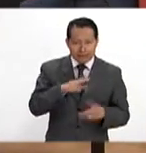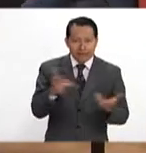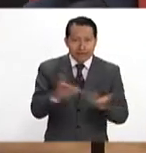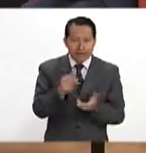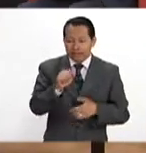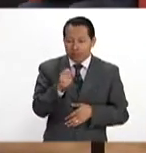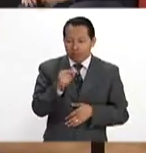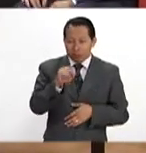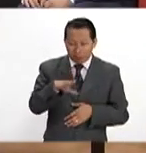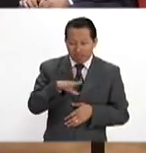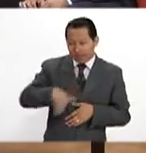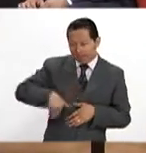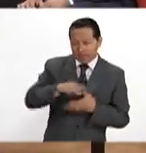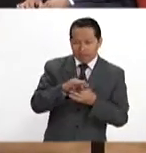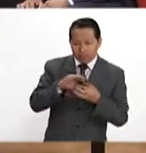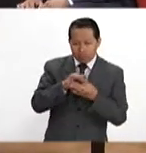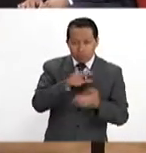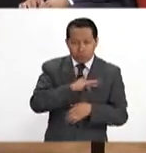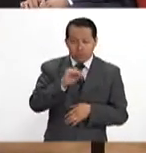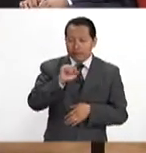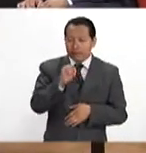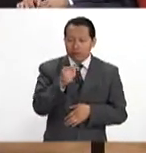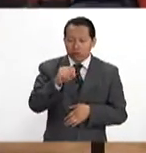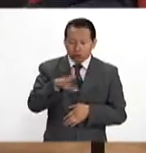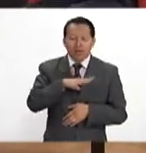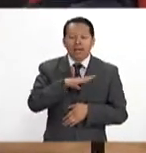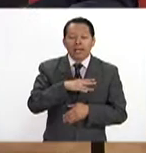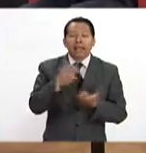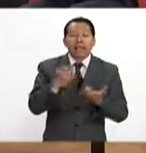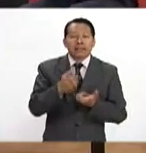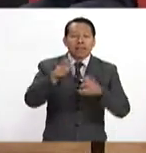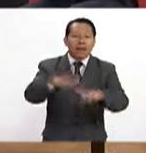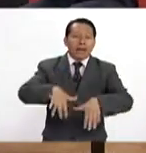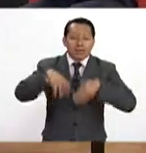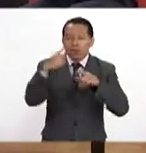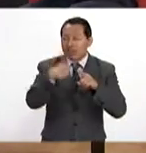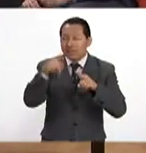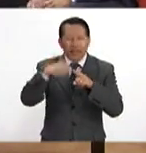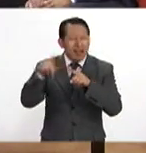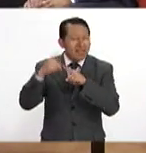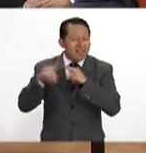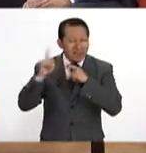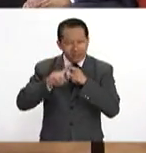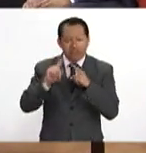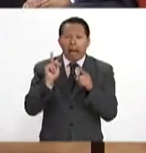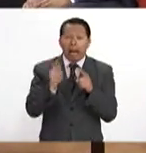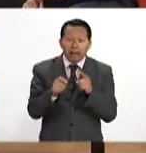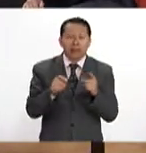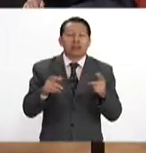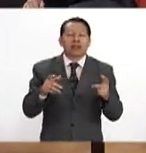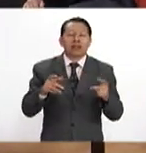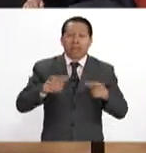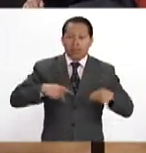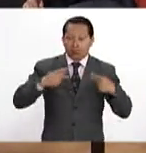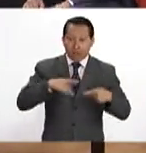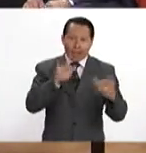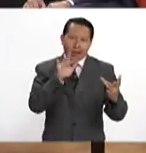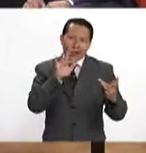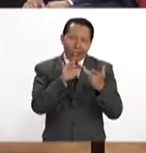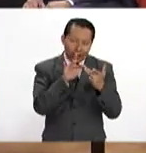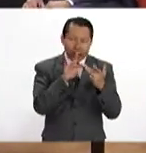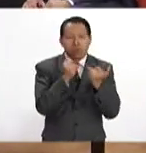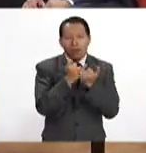decíamos fuera del aire, ¿no? Que también la Secretaría de Gobernación hace este tipo de eventos enfocadas con el contacto directo con la ciudadanía, pero también con el